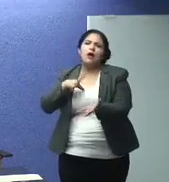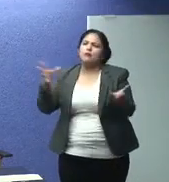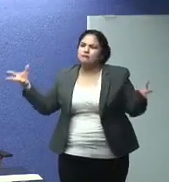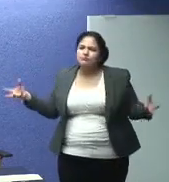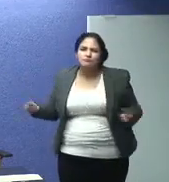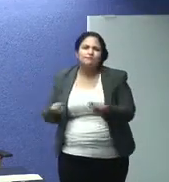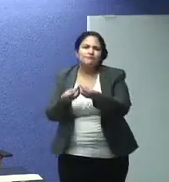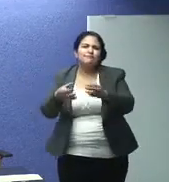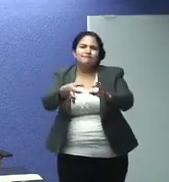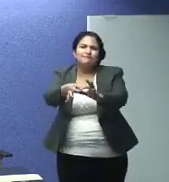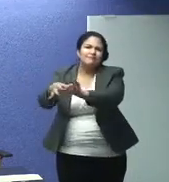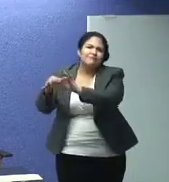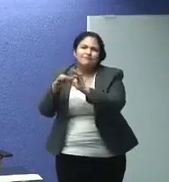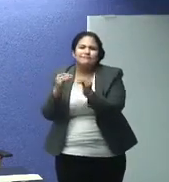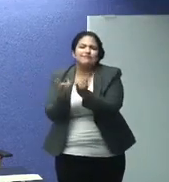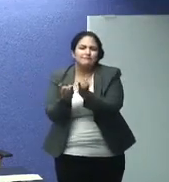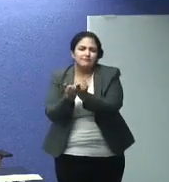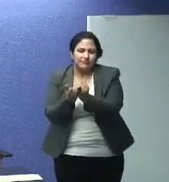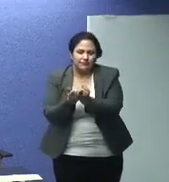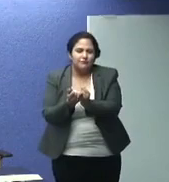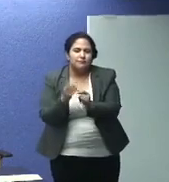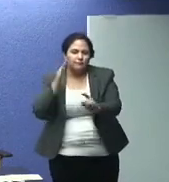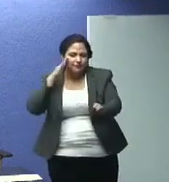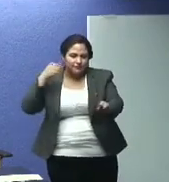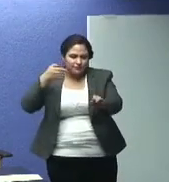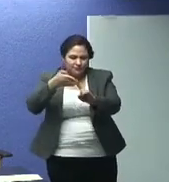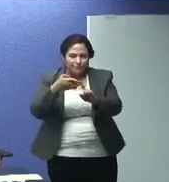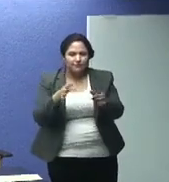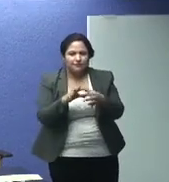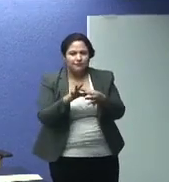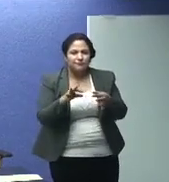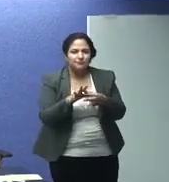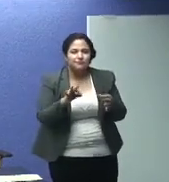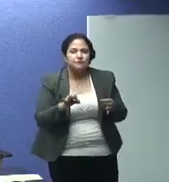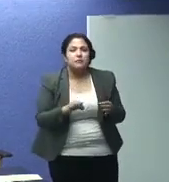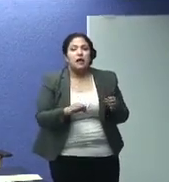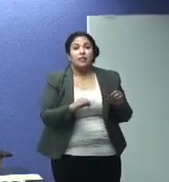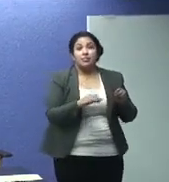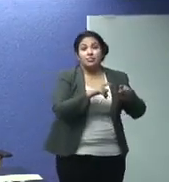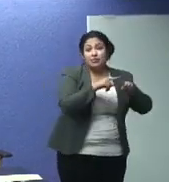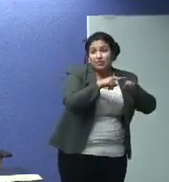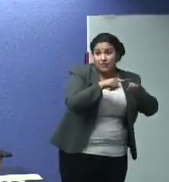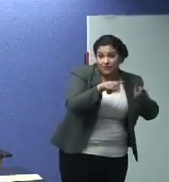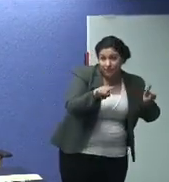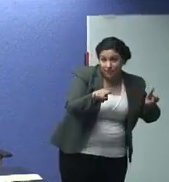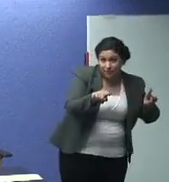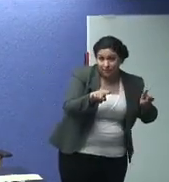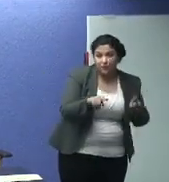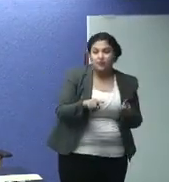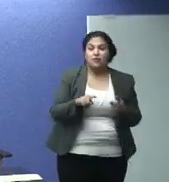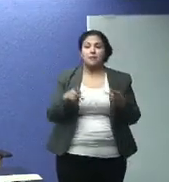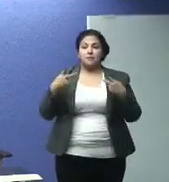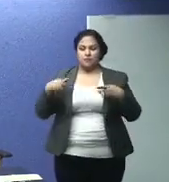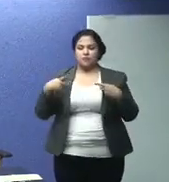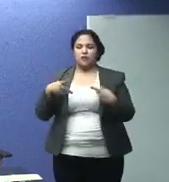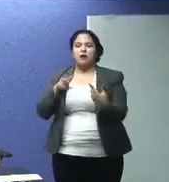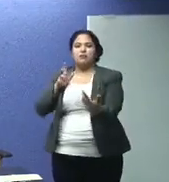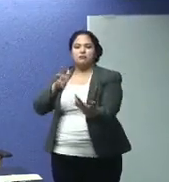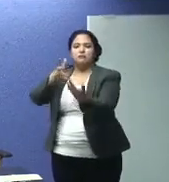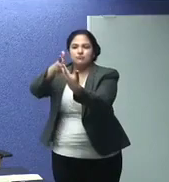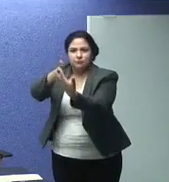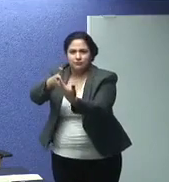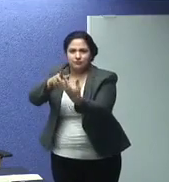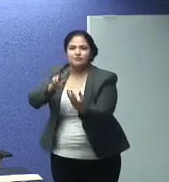el punto crucial, y ahora sí me enfoco en la diferencia entre los términos de diversidad funcional y discapacidad, es